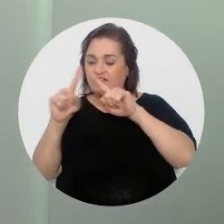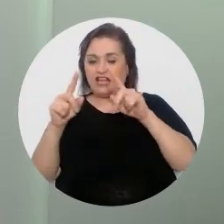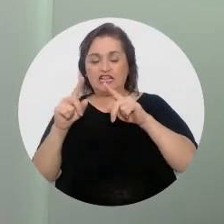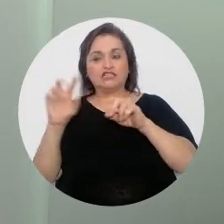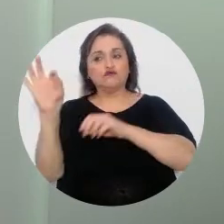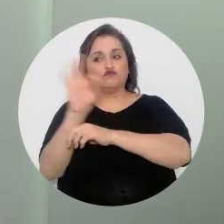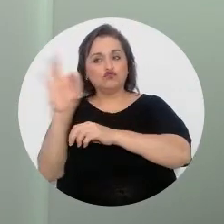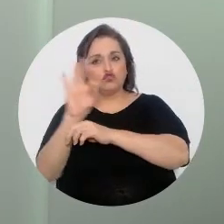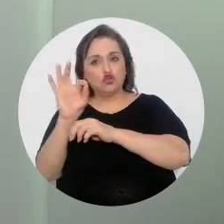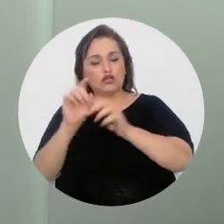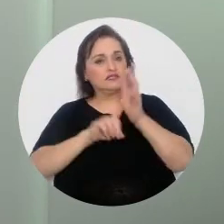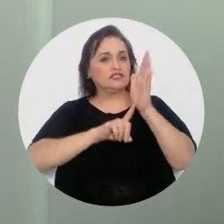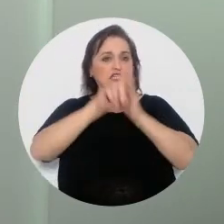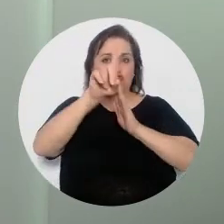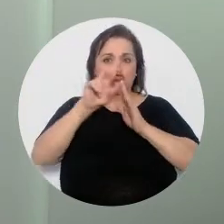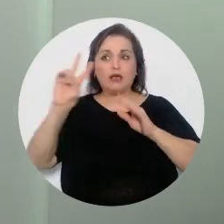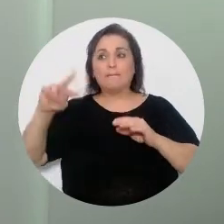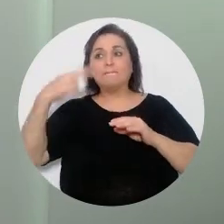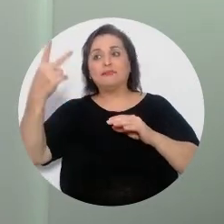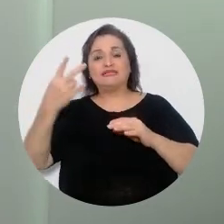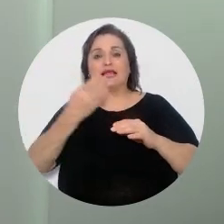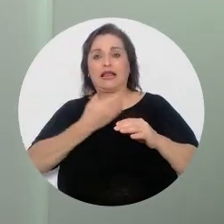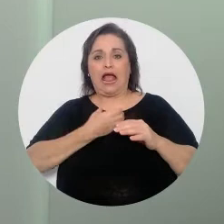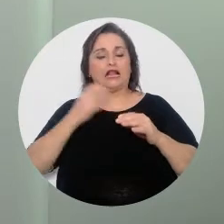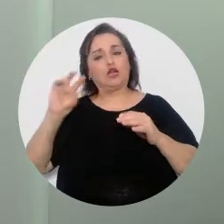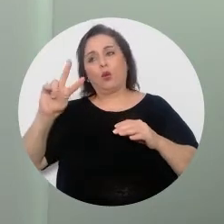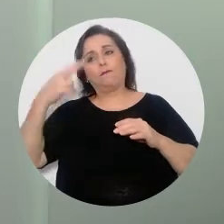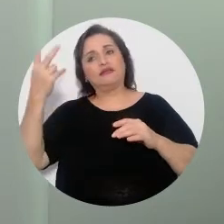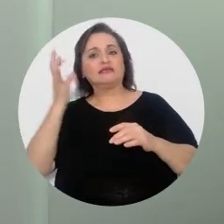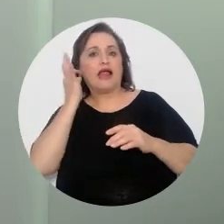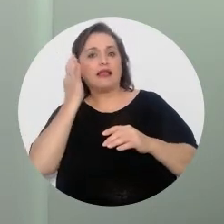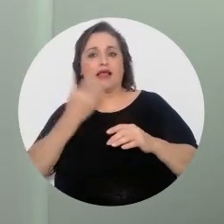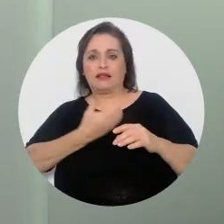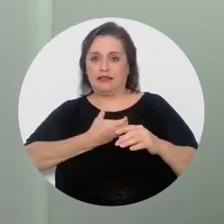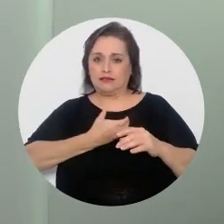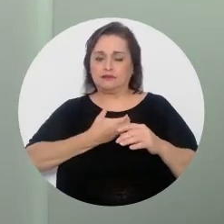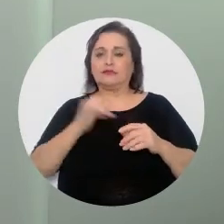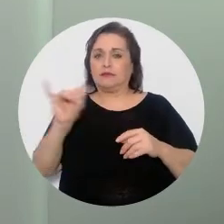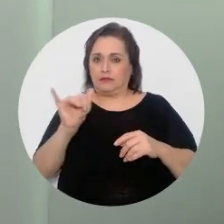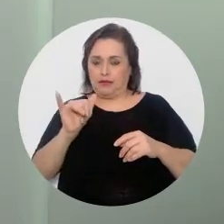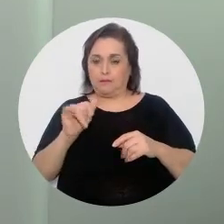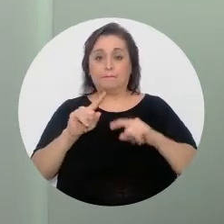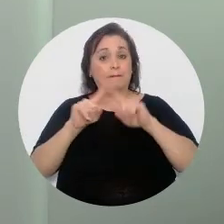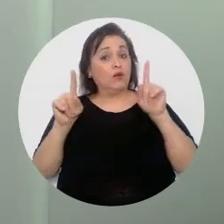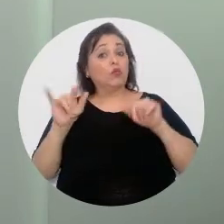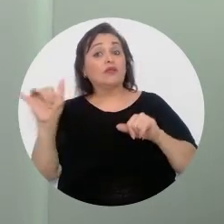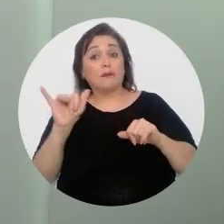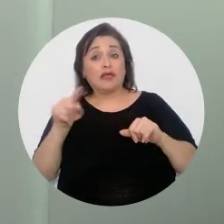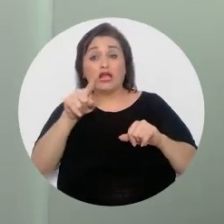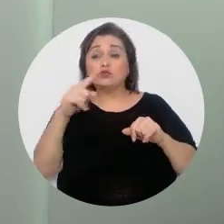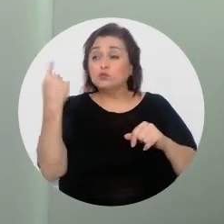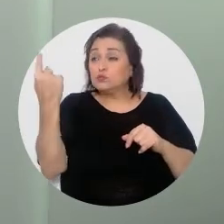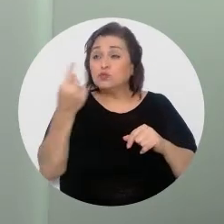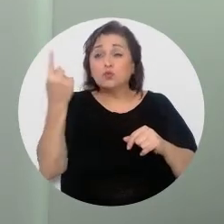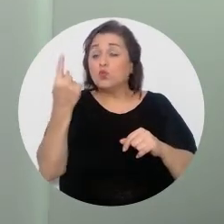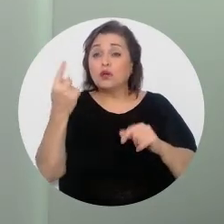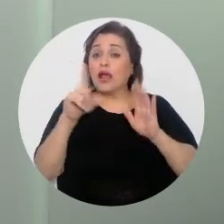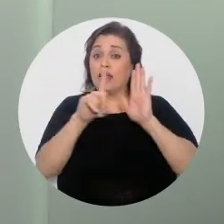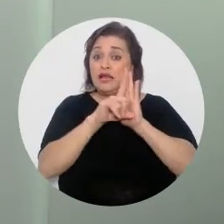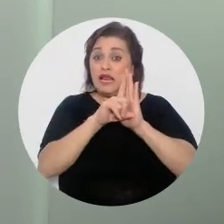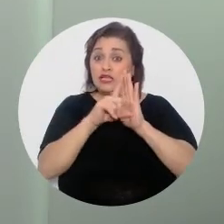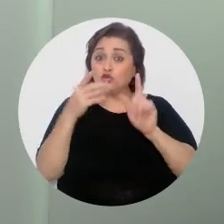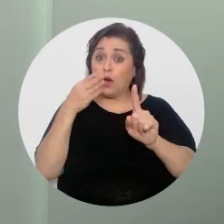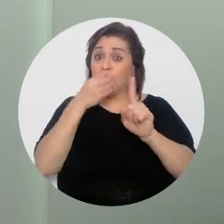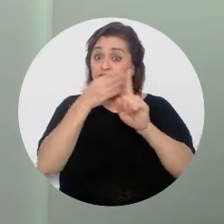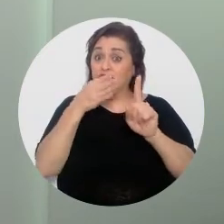una serie de funciones que tiene que desarrollar el vicealcalde o vicealcaldesa primero. Pero también esto no fue la